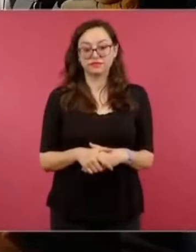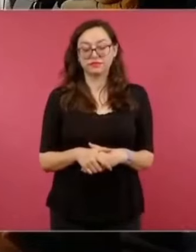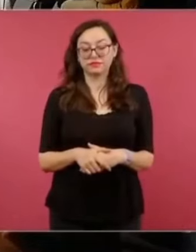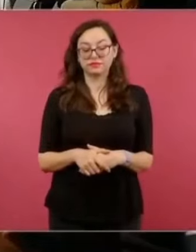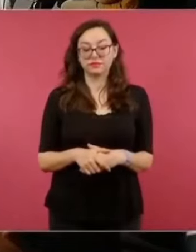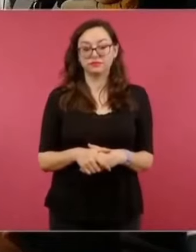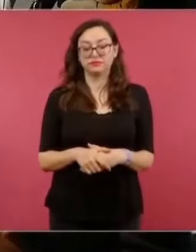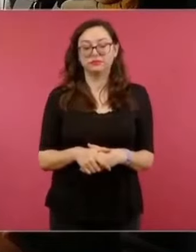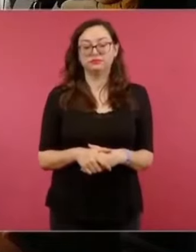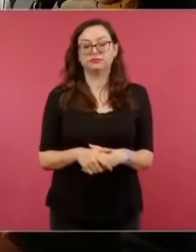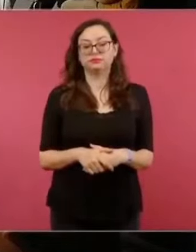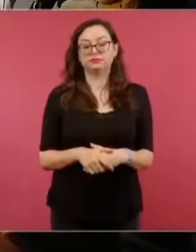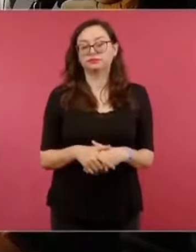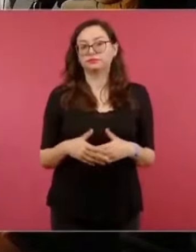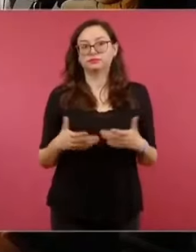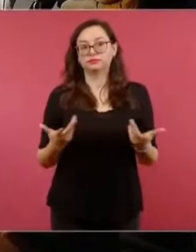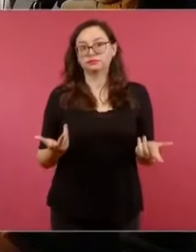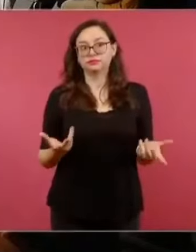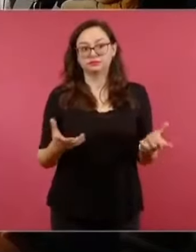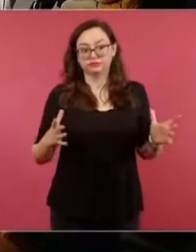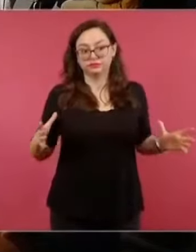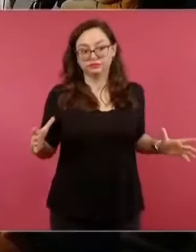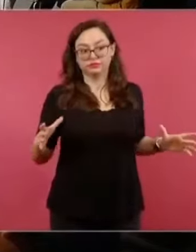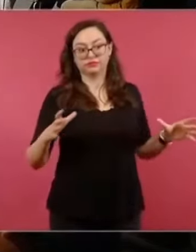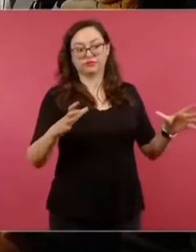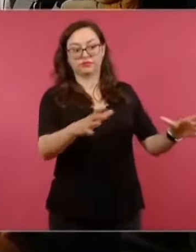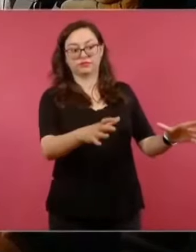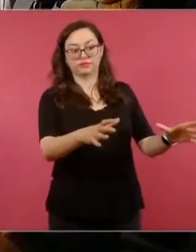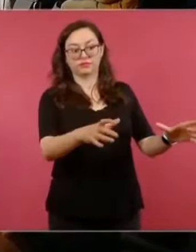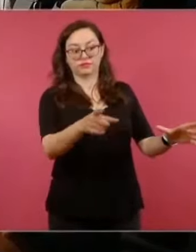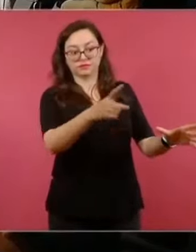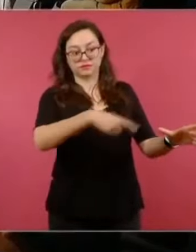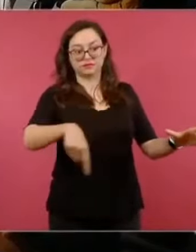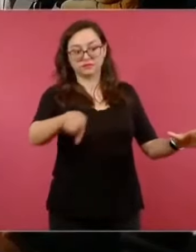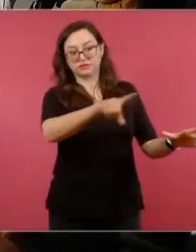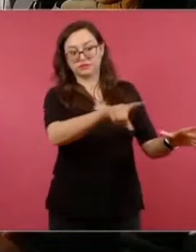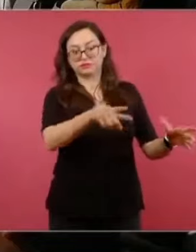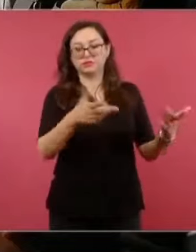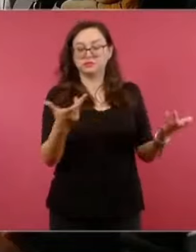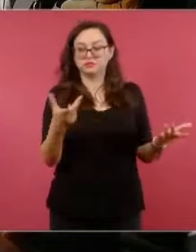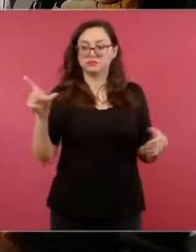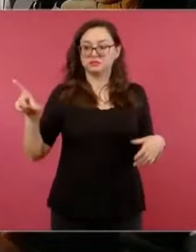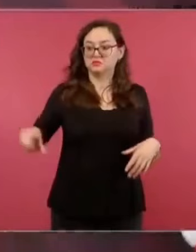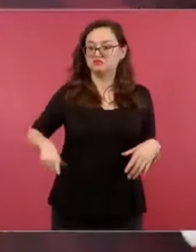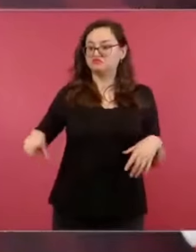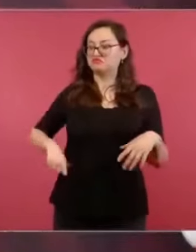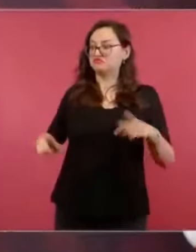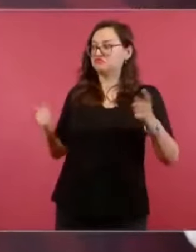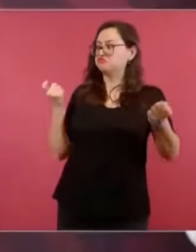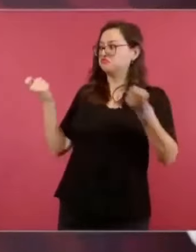como secuestrados a los gobernantes.